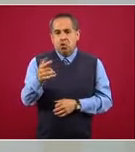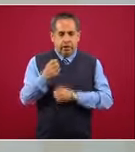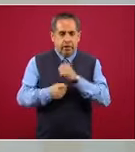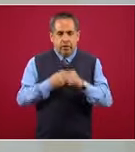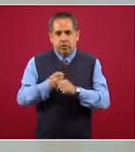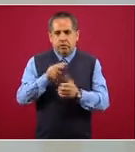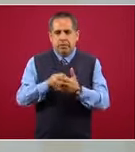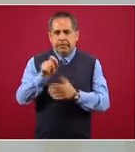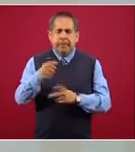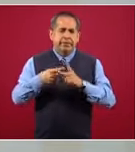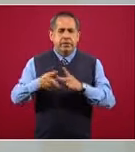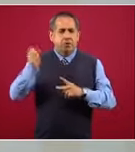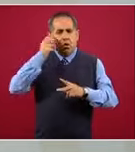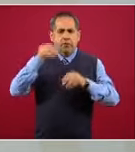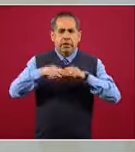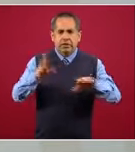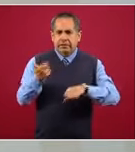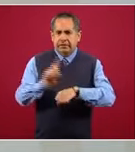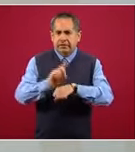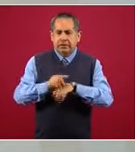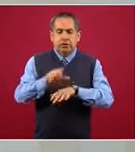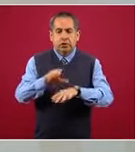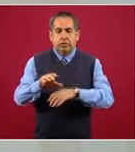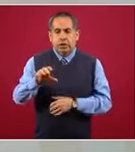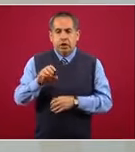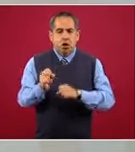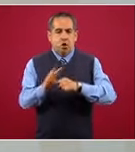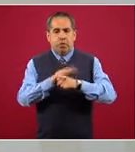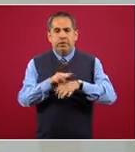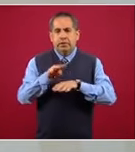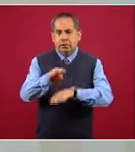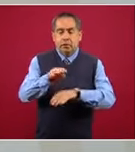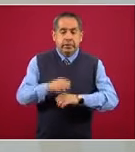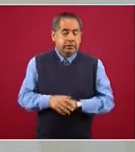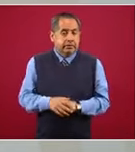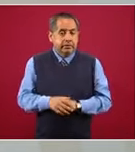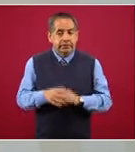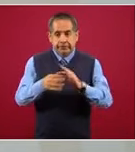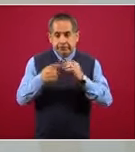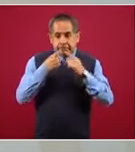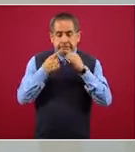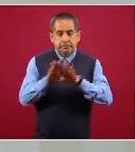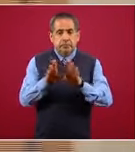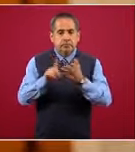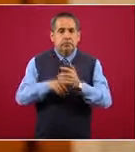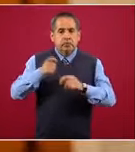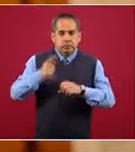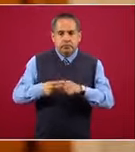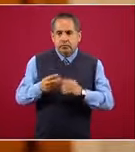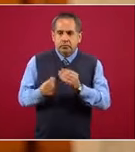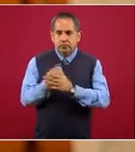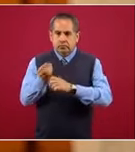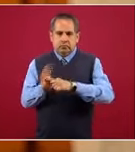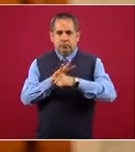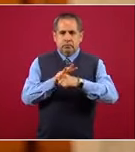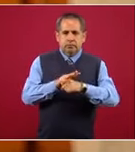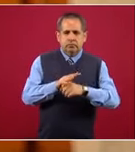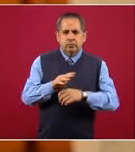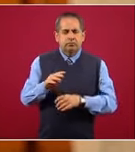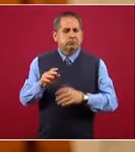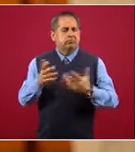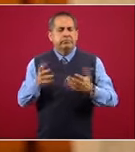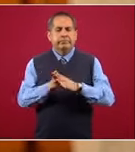y vamos a iniciar la conferencia de prensa diaria sobre COVID-19, la epidemia, la pandemia causada por el nuevo coronavirus